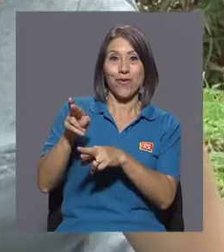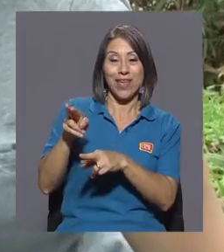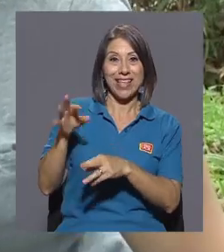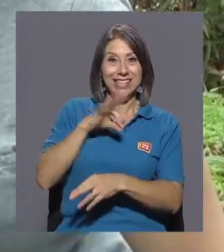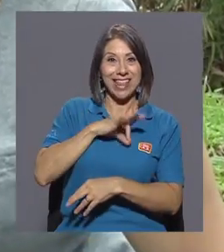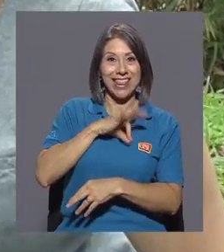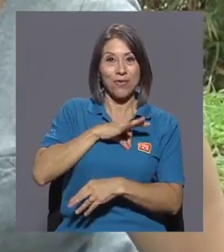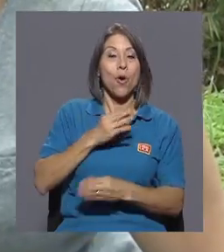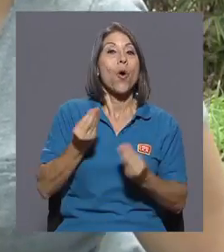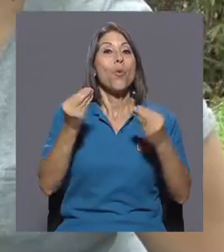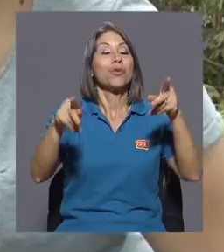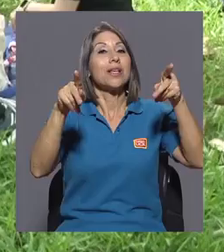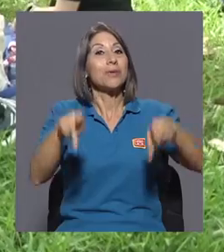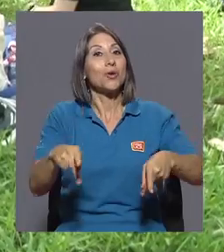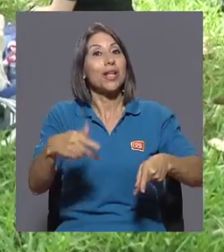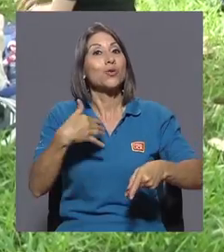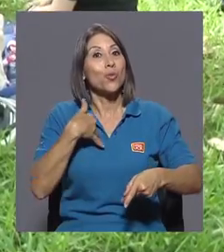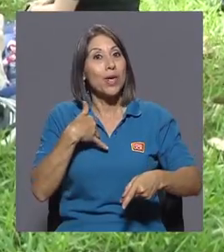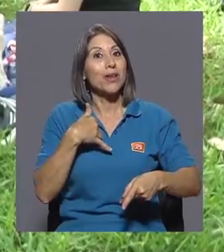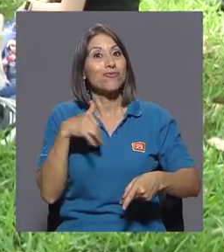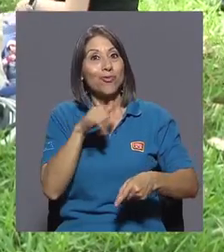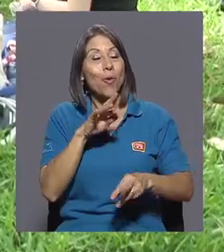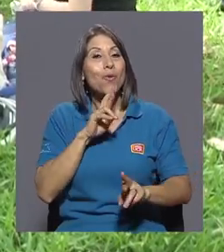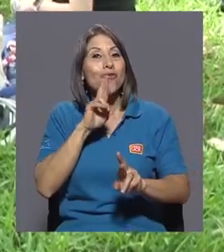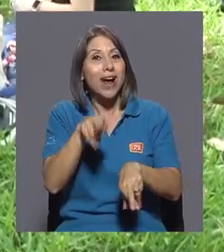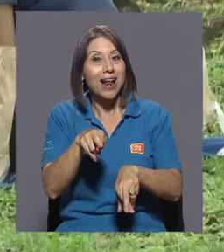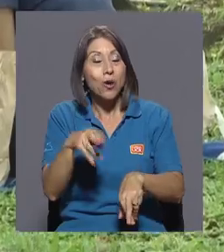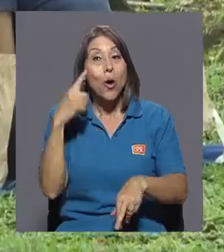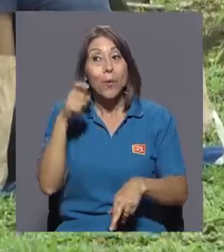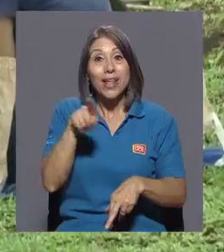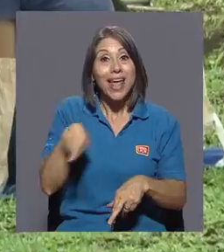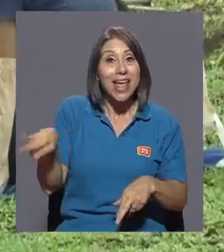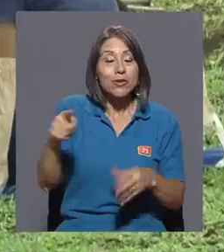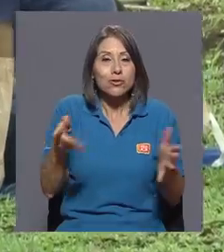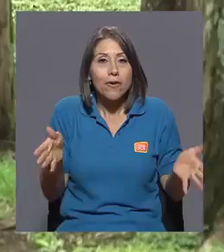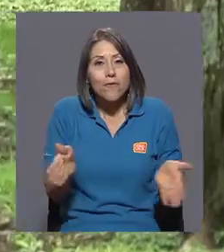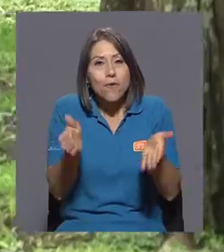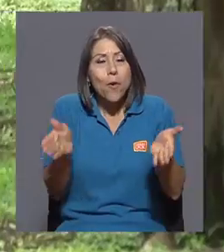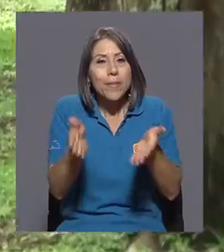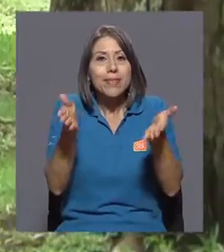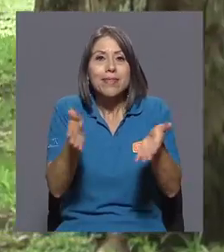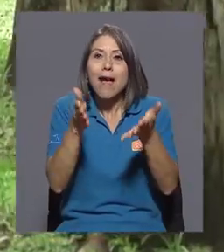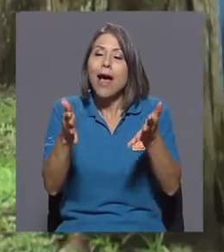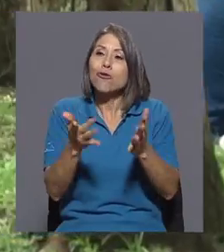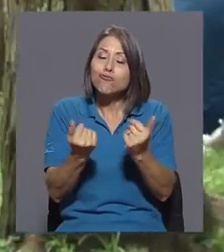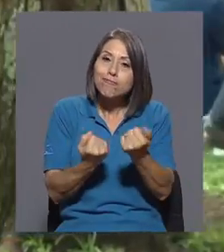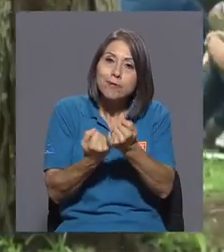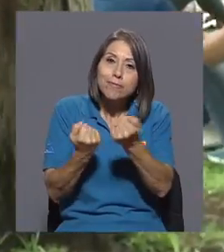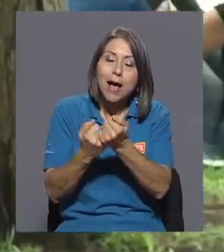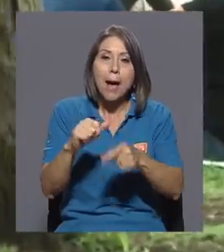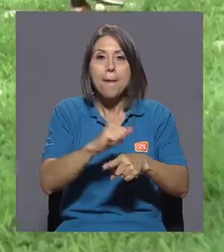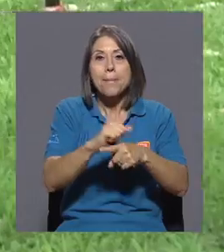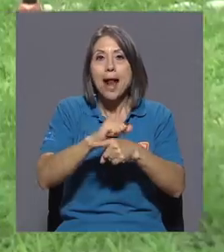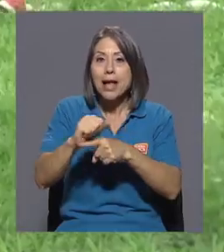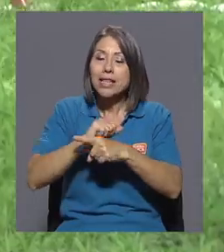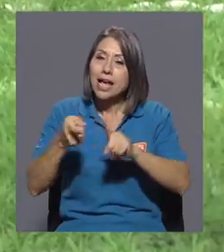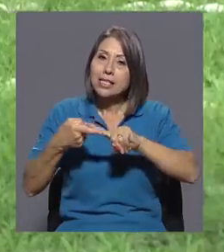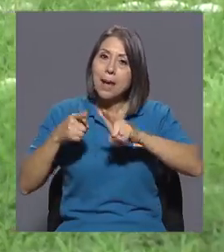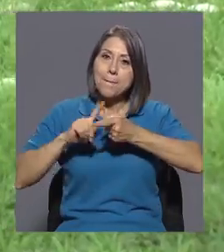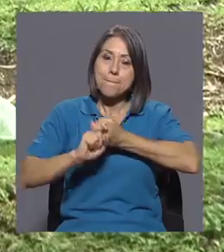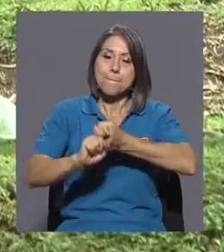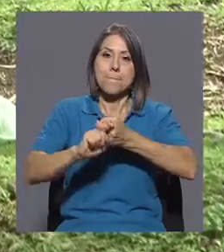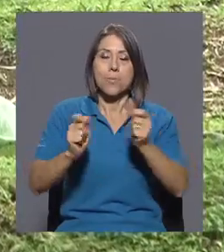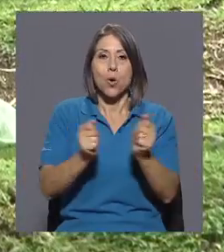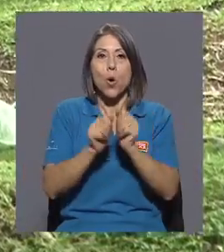funcionarios adquirieron como premio tras haber fomentado en sus respectivas unidades de trabajo prácticas amigables con el medio